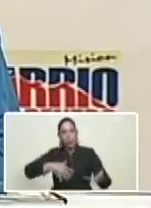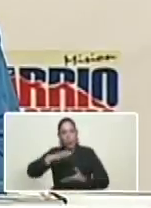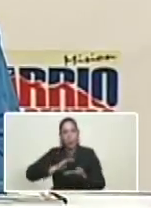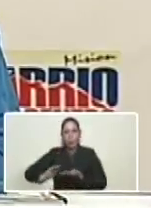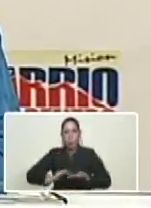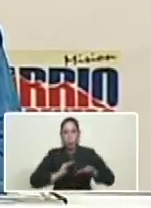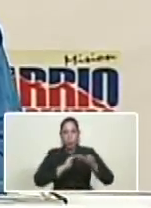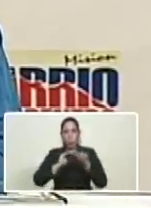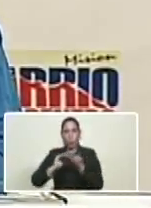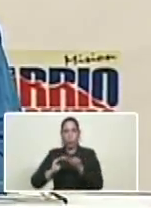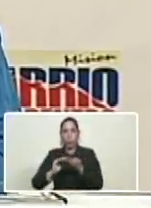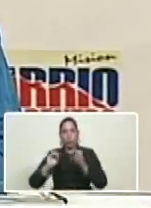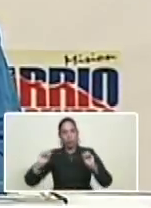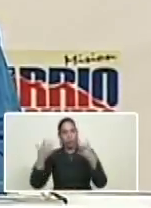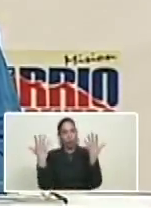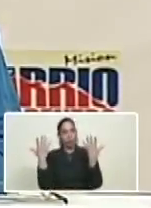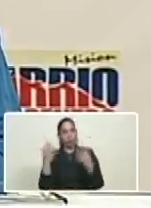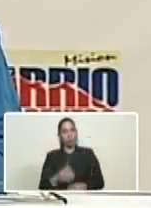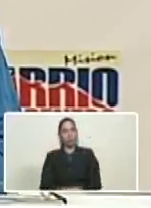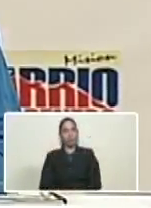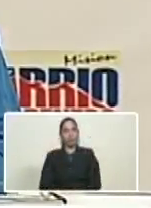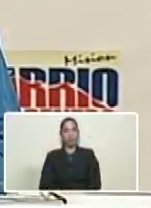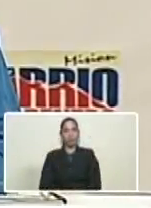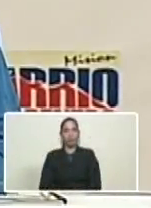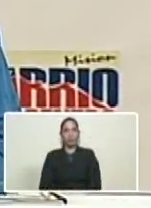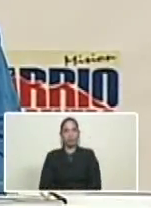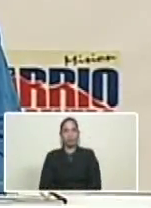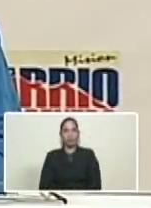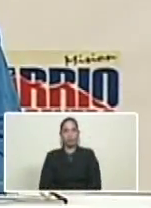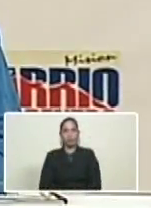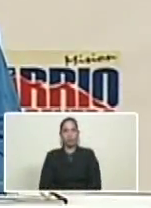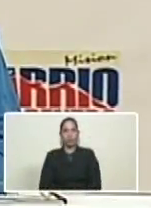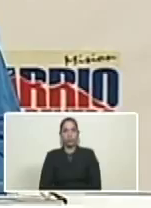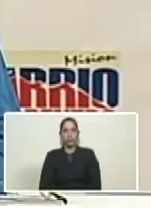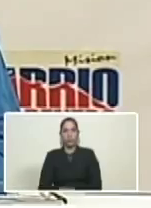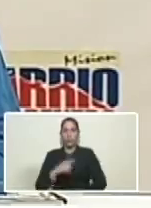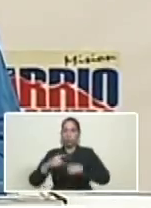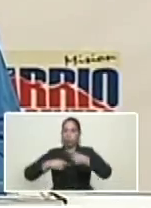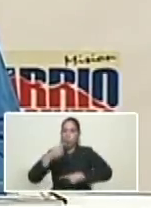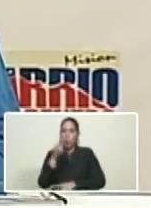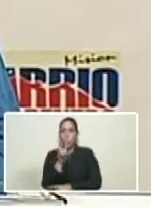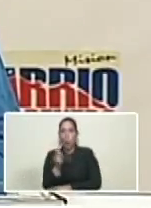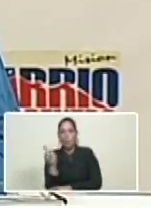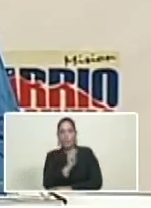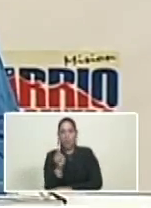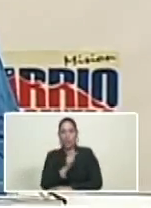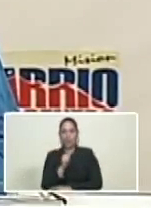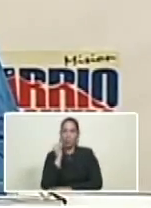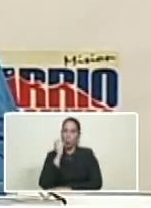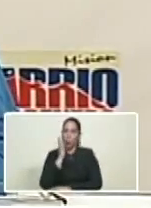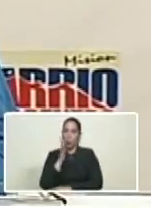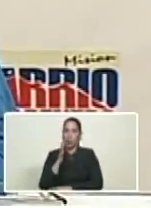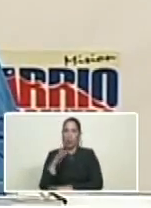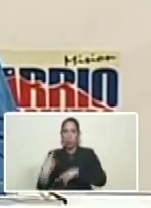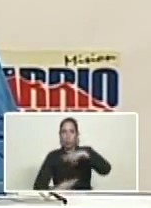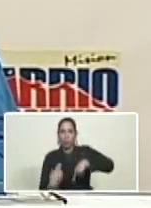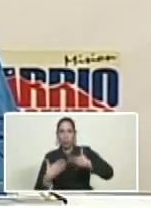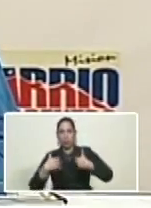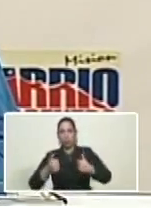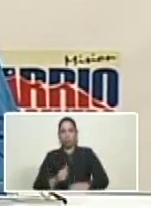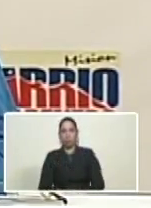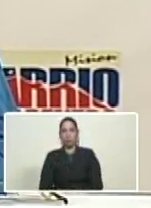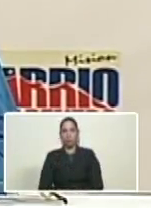soluciones y logros, por lo menos cada dos meses, con el Congreso Revolucionario de la Salud